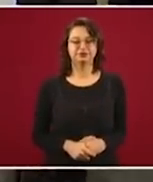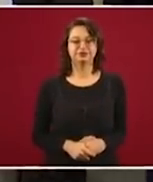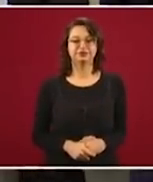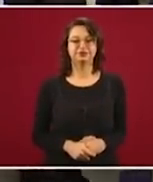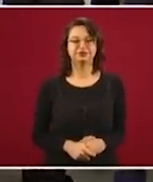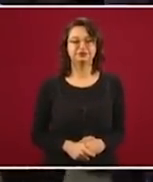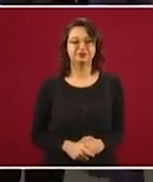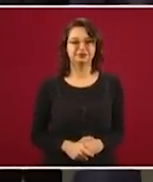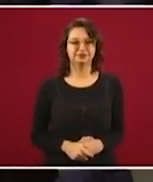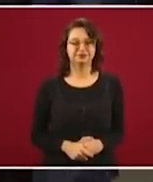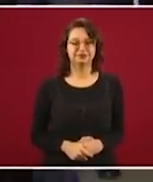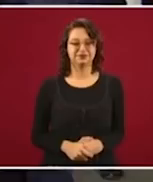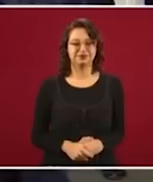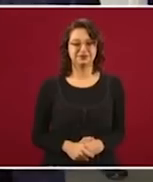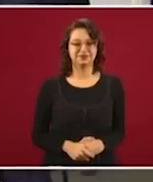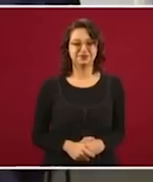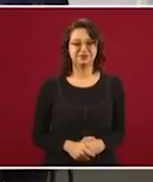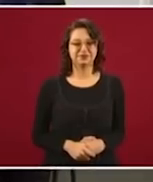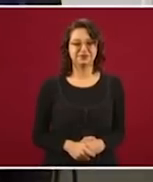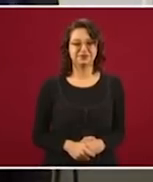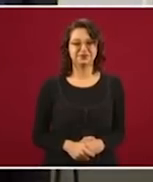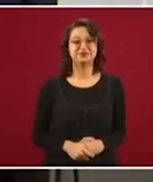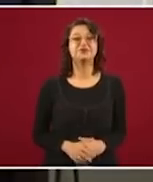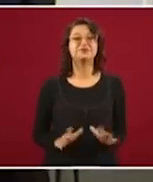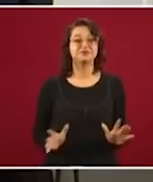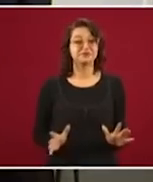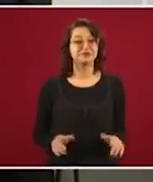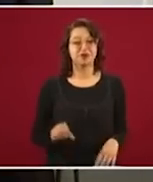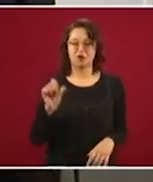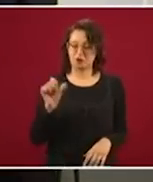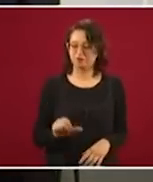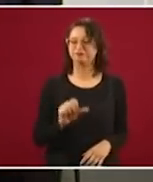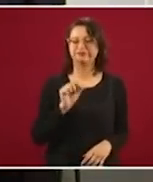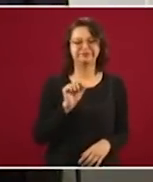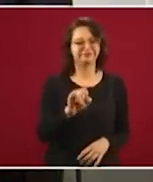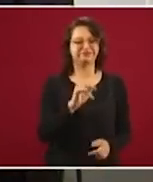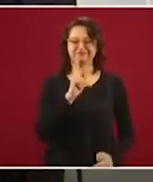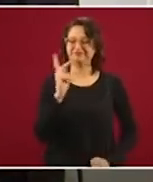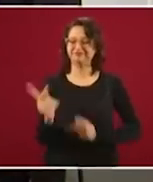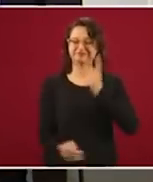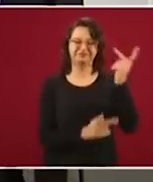Ahora sí, vamos a contestar todas las preguntas,